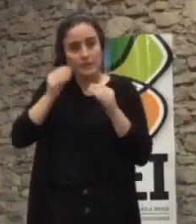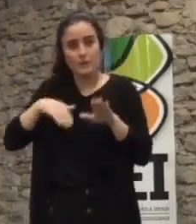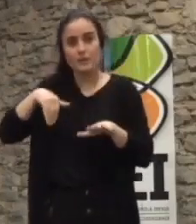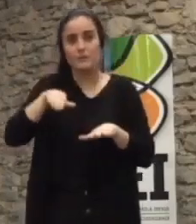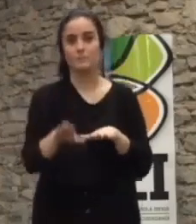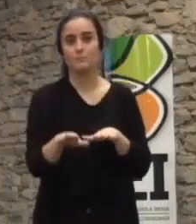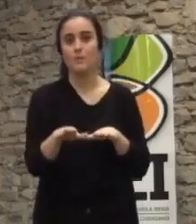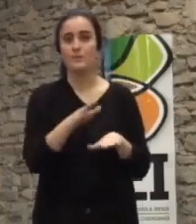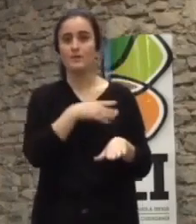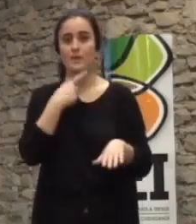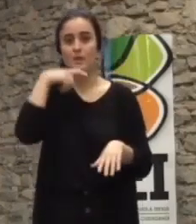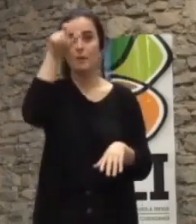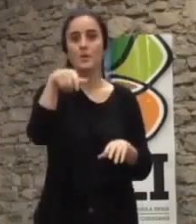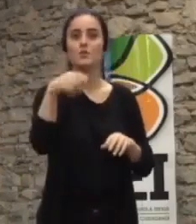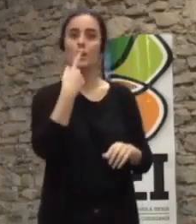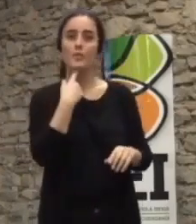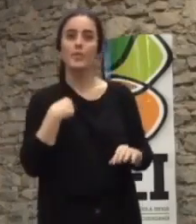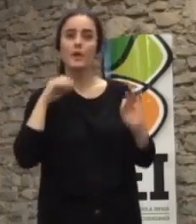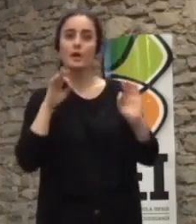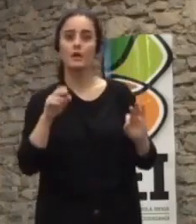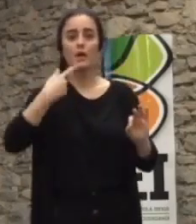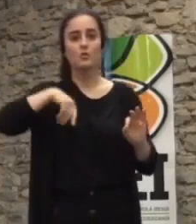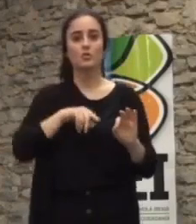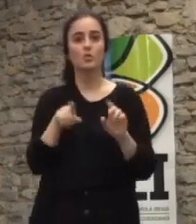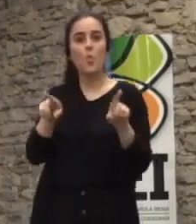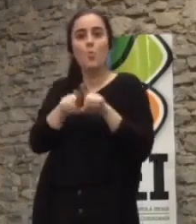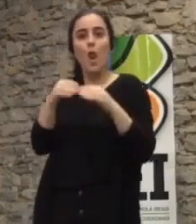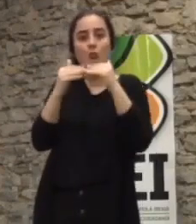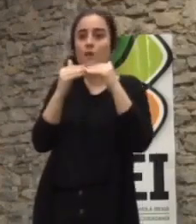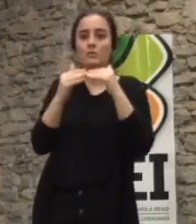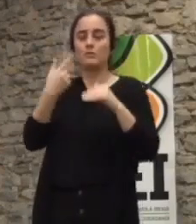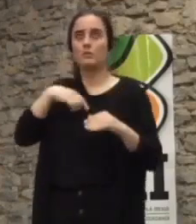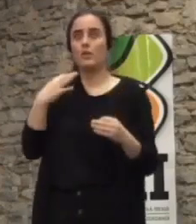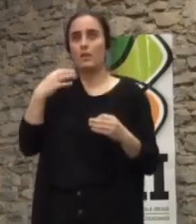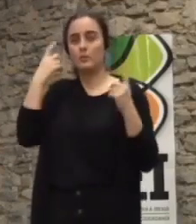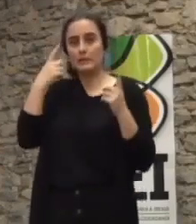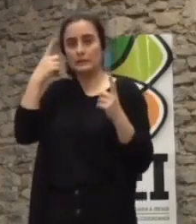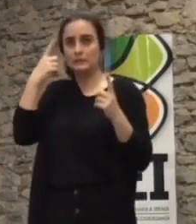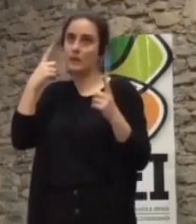caer en el mismo juego del que puede caer la persona que nos esté interpelando.